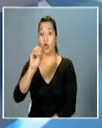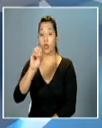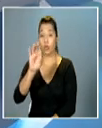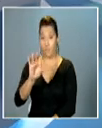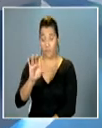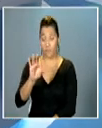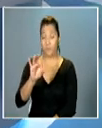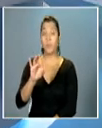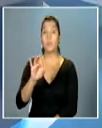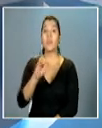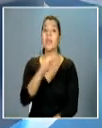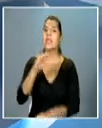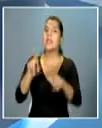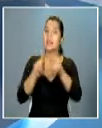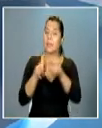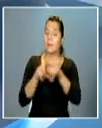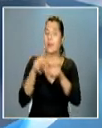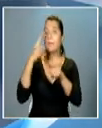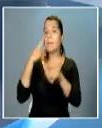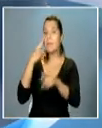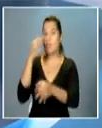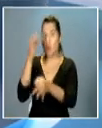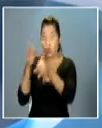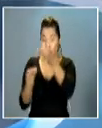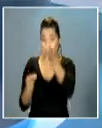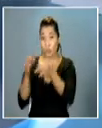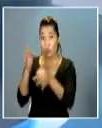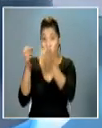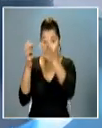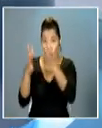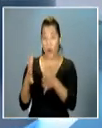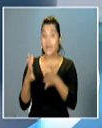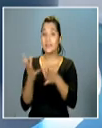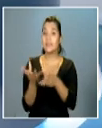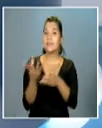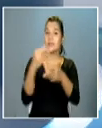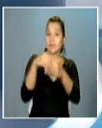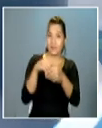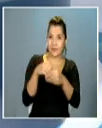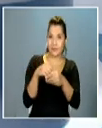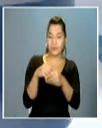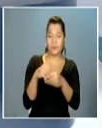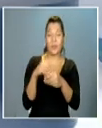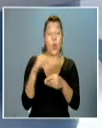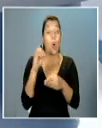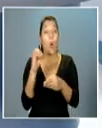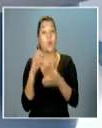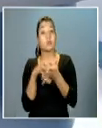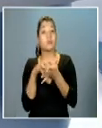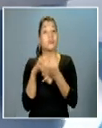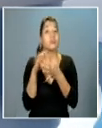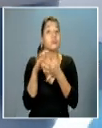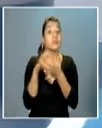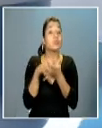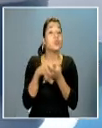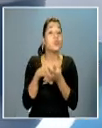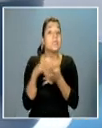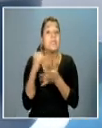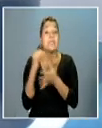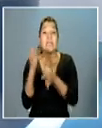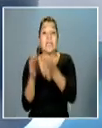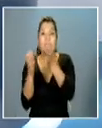de jueces que o se han visto involucrados o se ha creado la duda de si tienen relación sobre todo con el